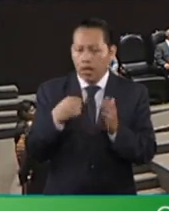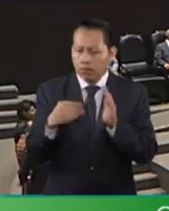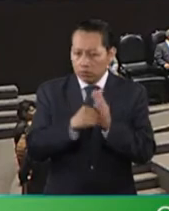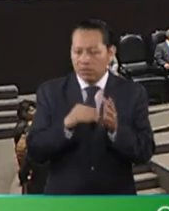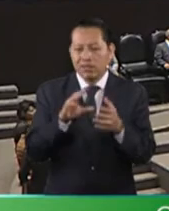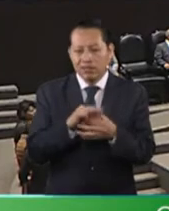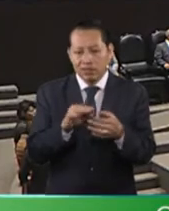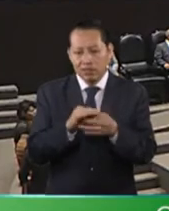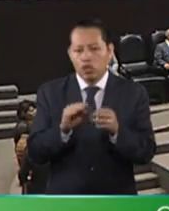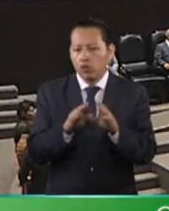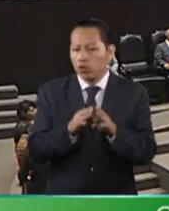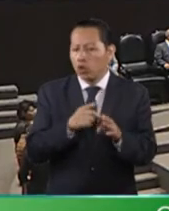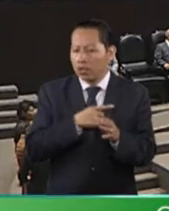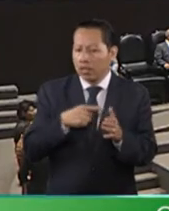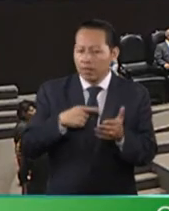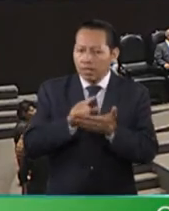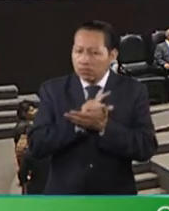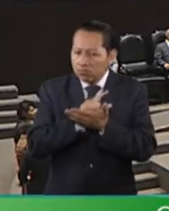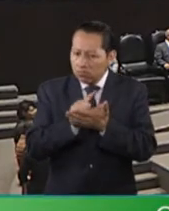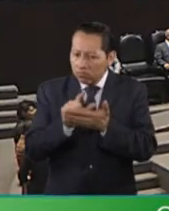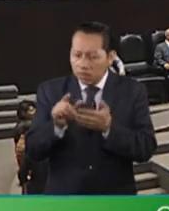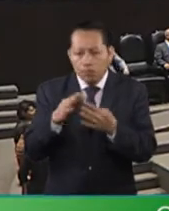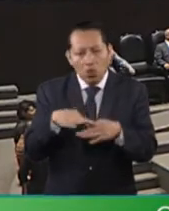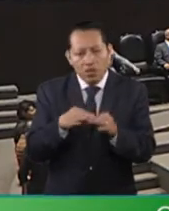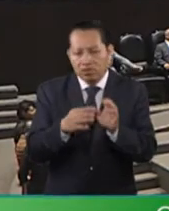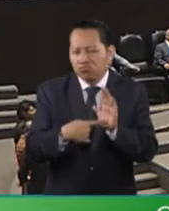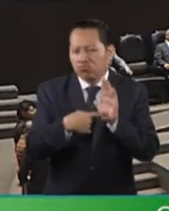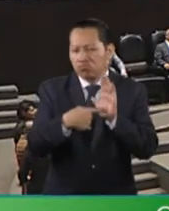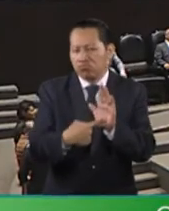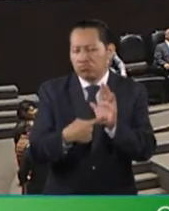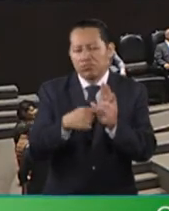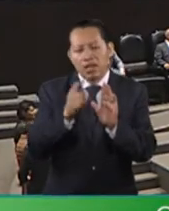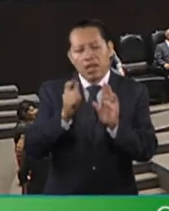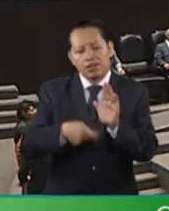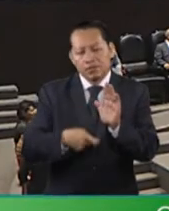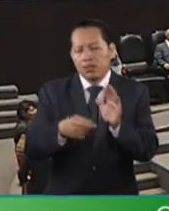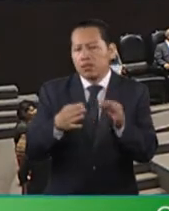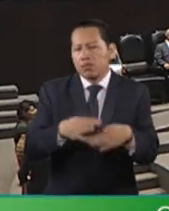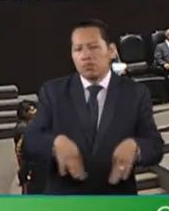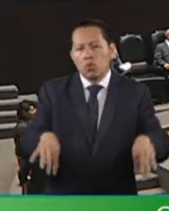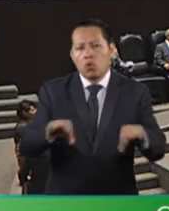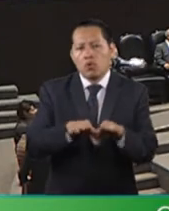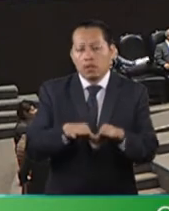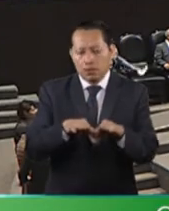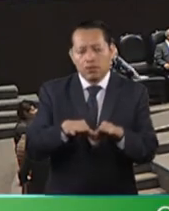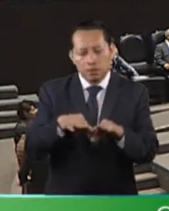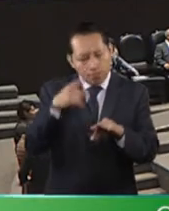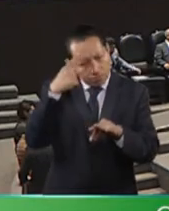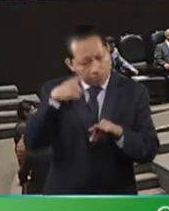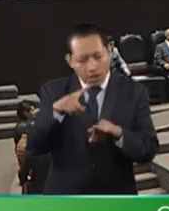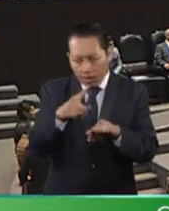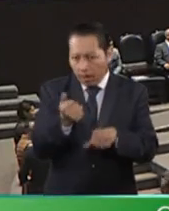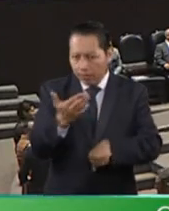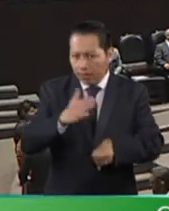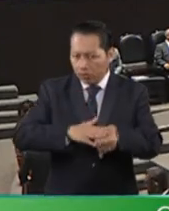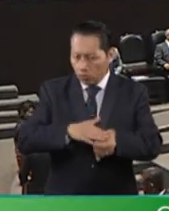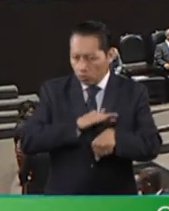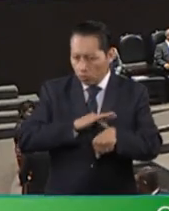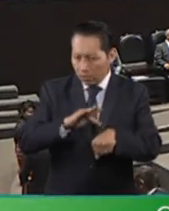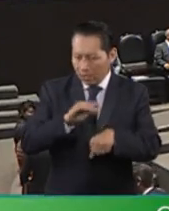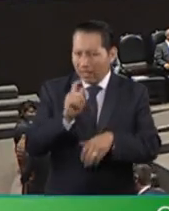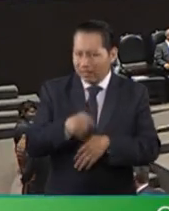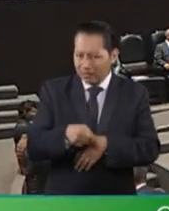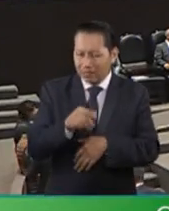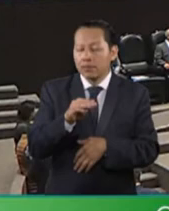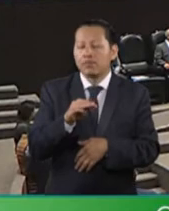se incluya la transparencia y la rendición de cuentas como un aspecto fundamental en la administración del Fondo